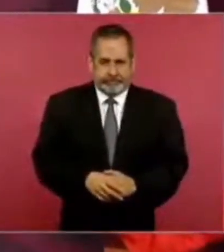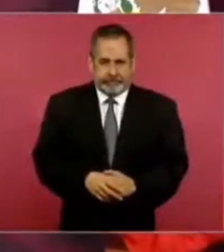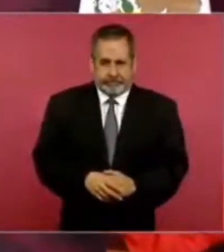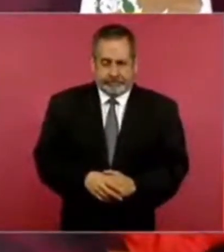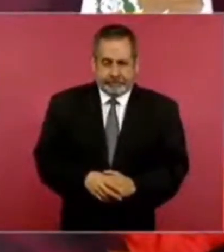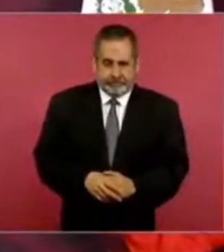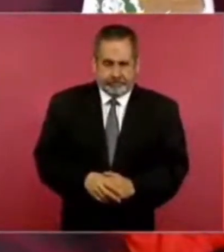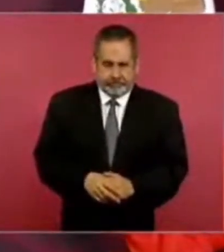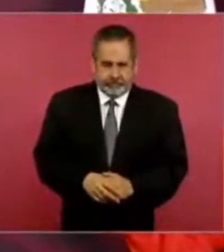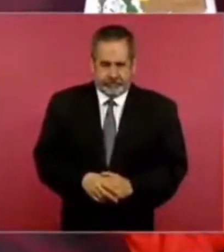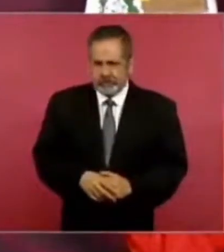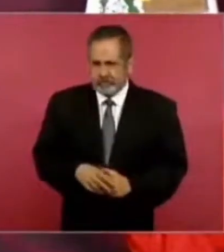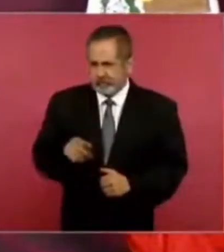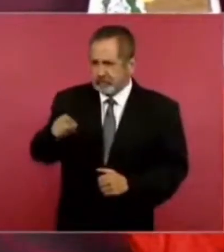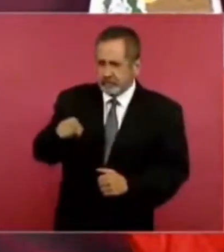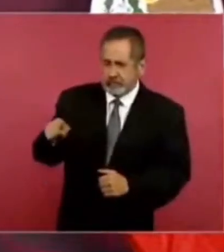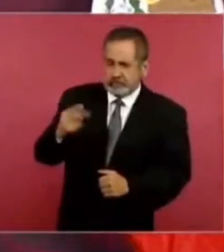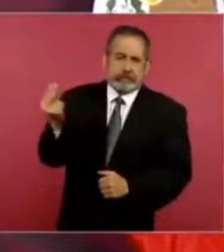al corriente.